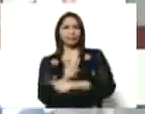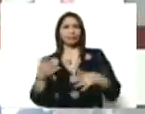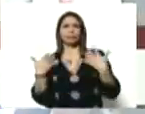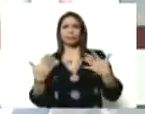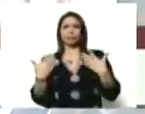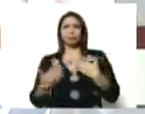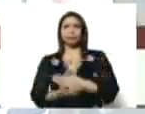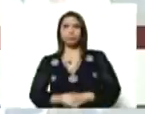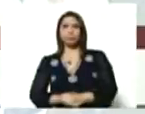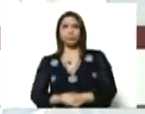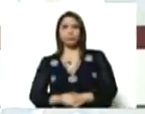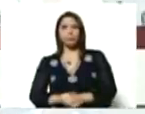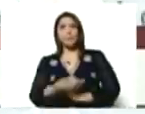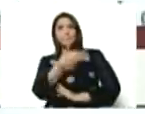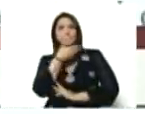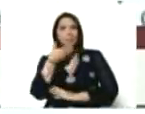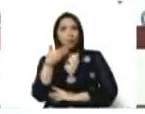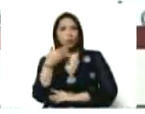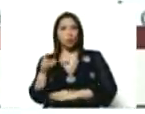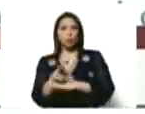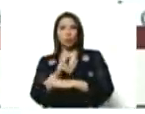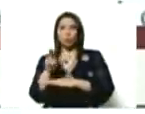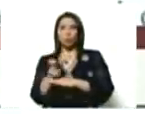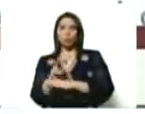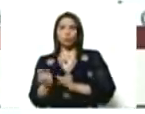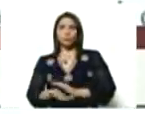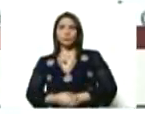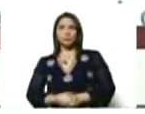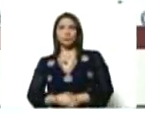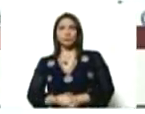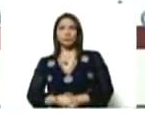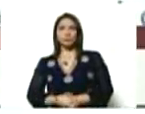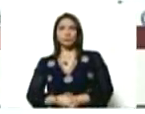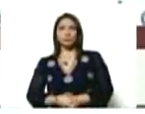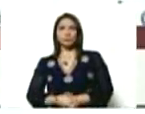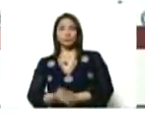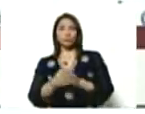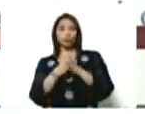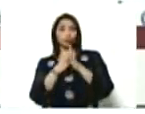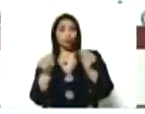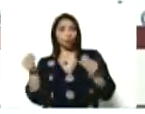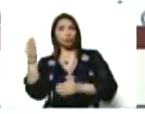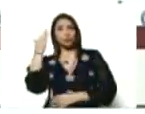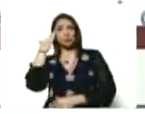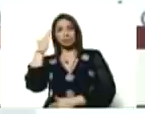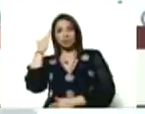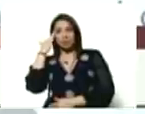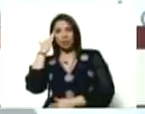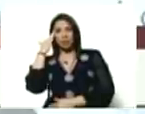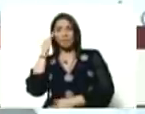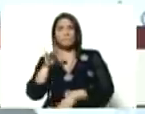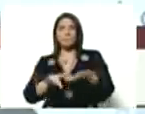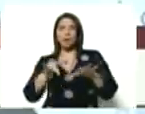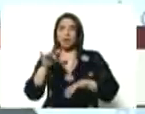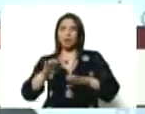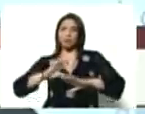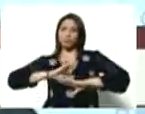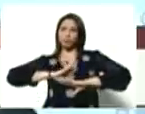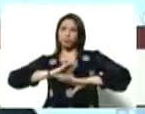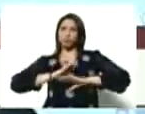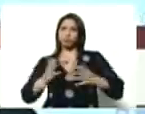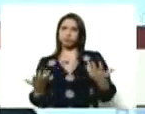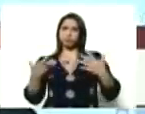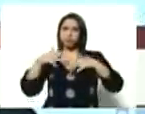fuera de mayor calidad al que ya existía. Como todos saben, el dispositivo de autenticación integral